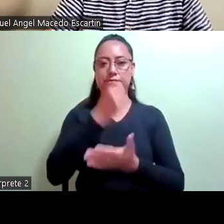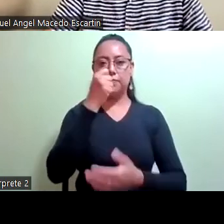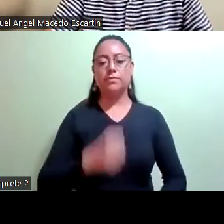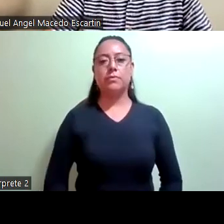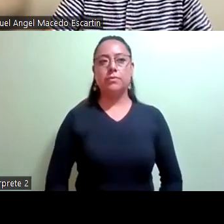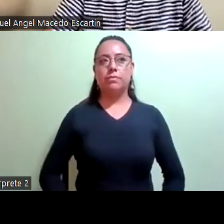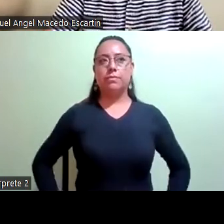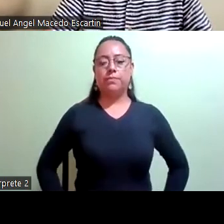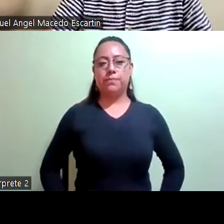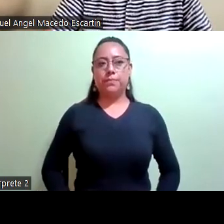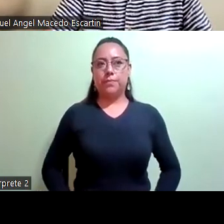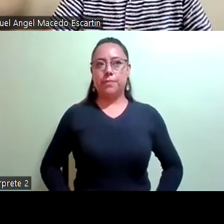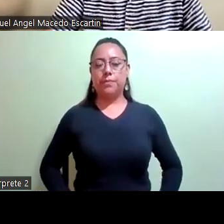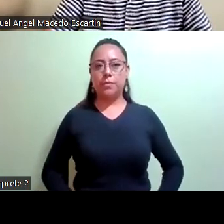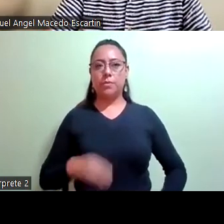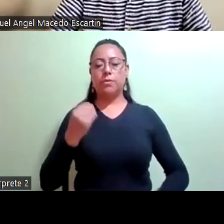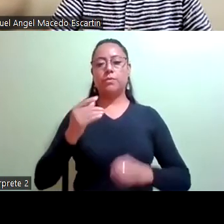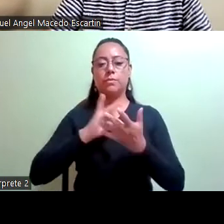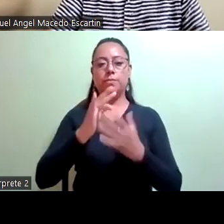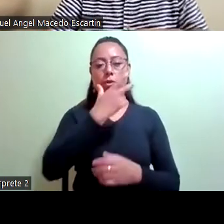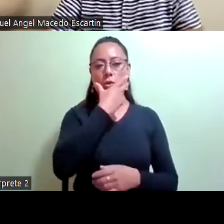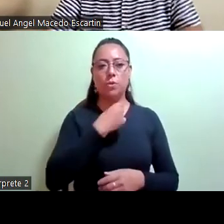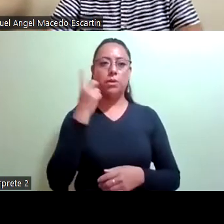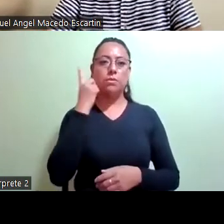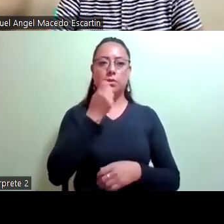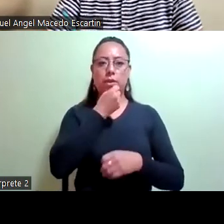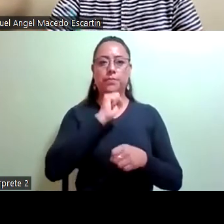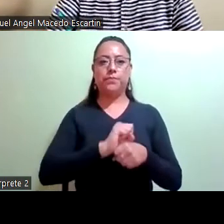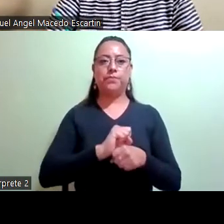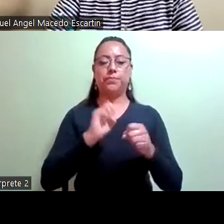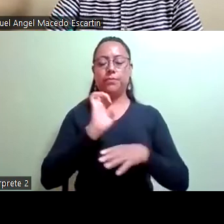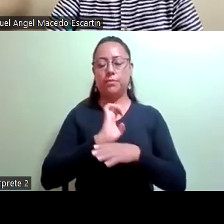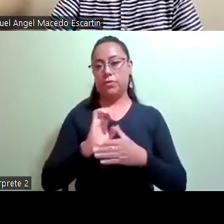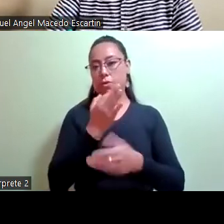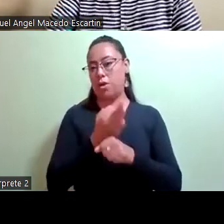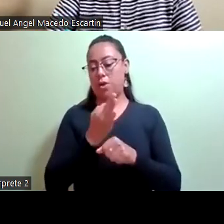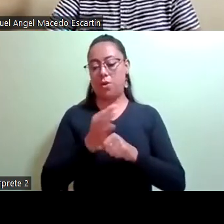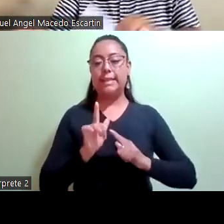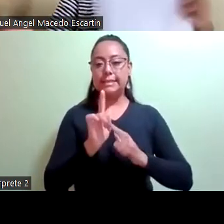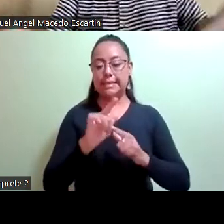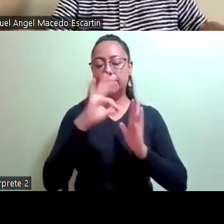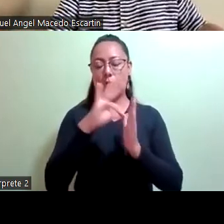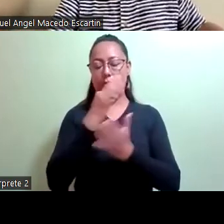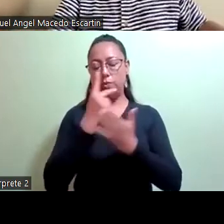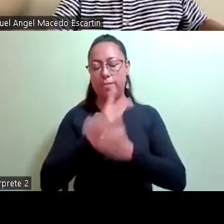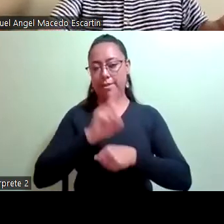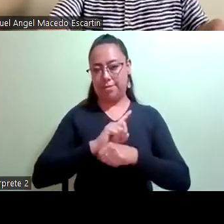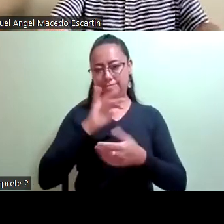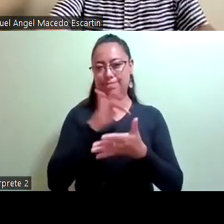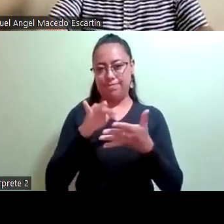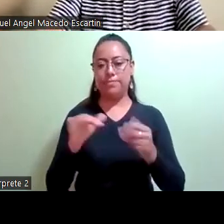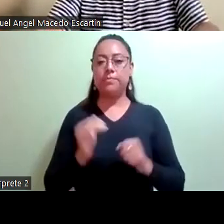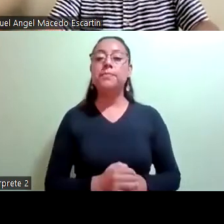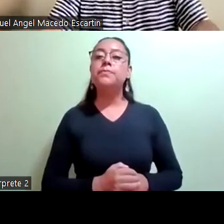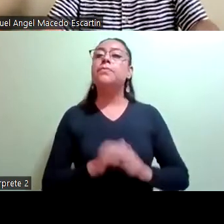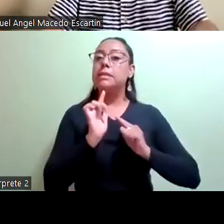diputado secretario. Le solicito proceda a dar lectura al siguiente punto del orden del día. Como